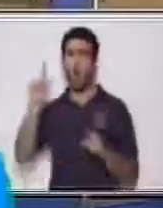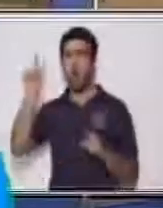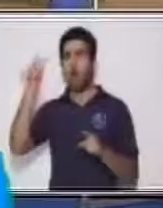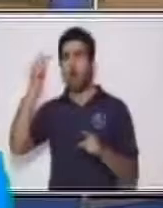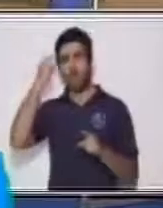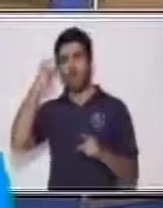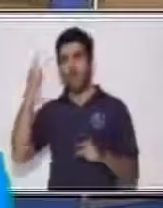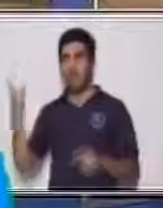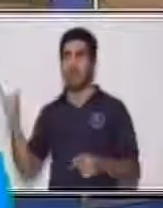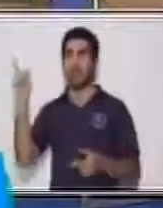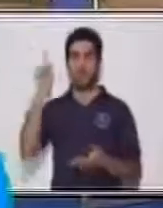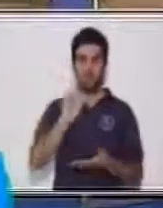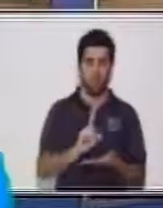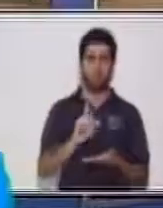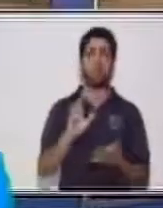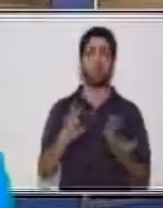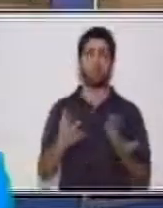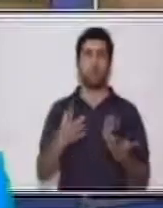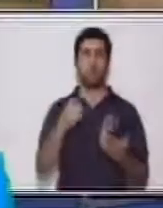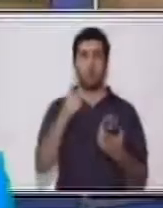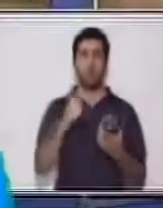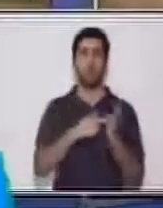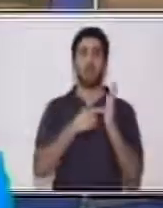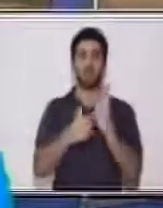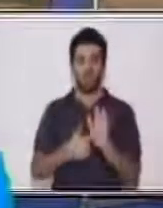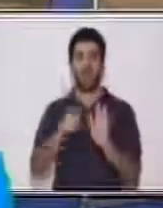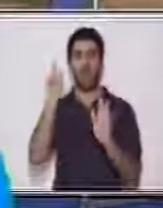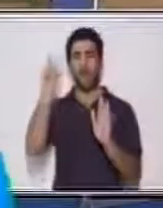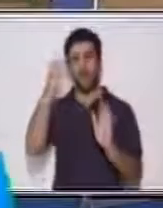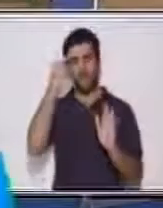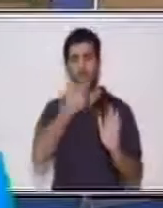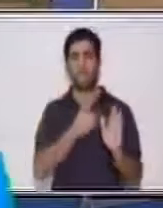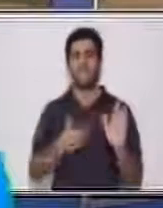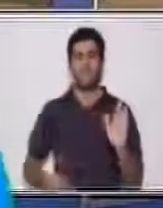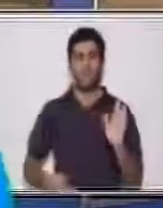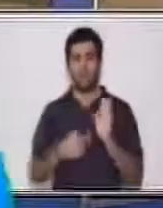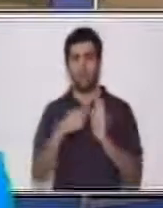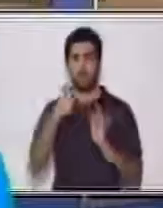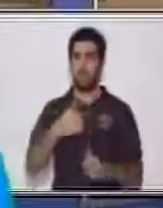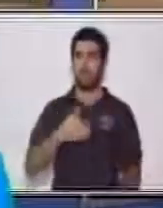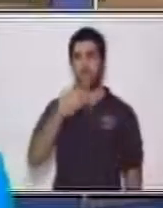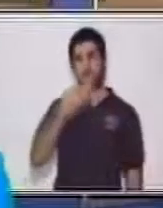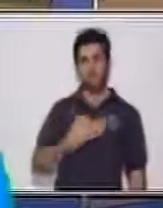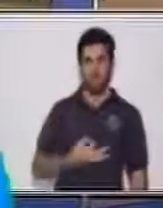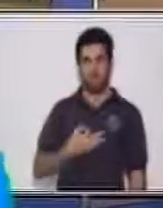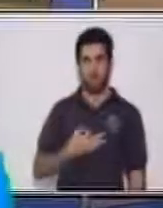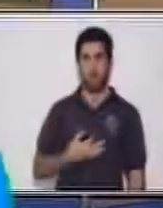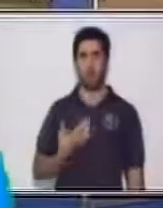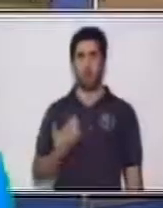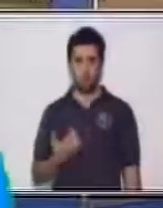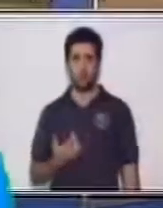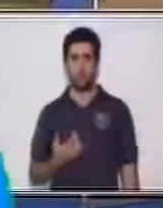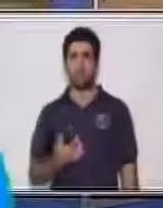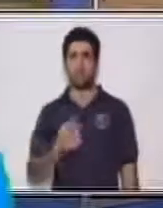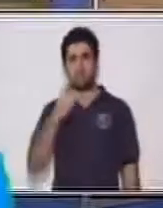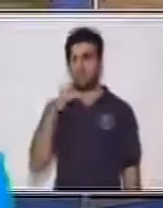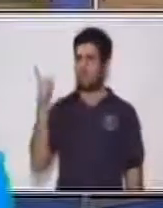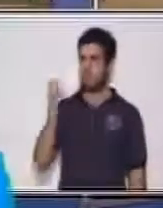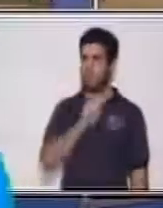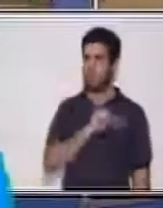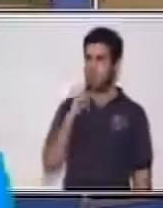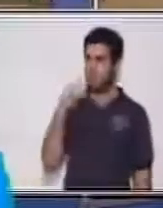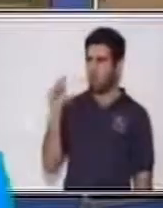escolar en tu escuela y presenta su plan de gobierno, lo hace de una forma muy formal. y a veces te extrañas de oír hablar hacia tus